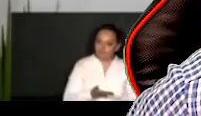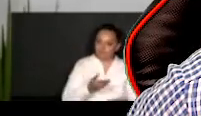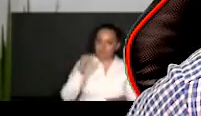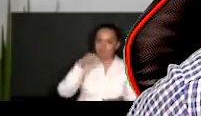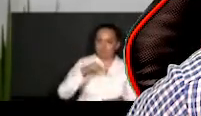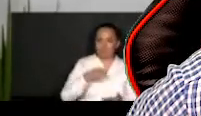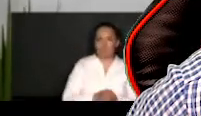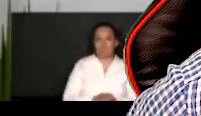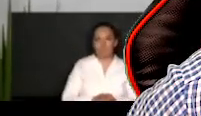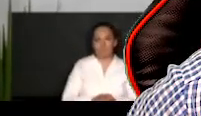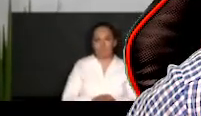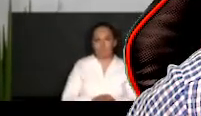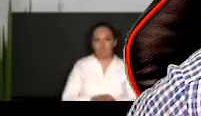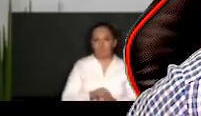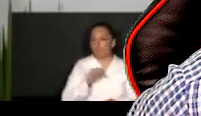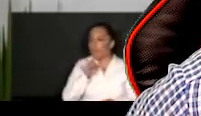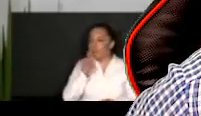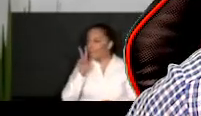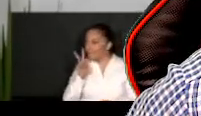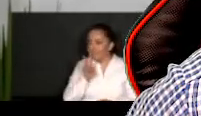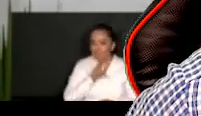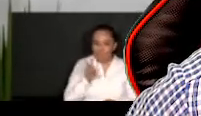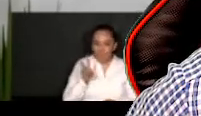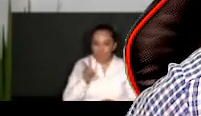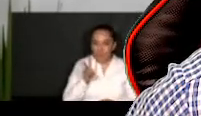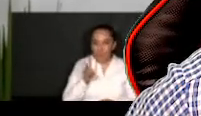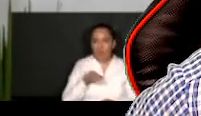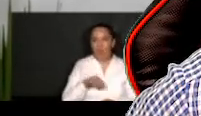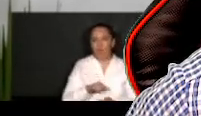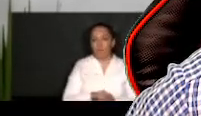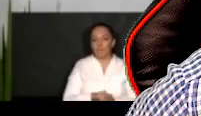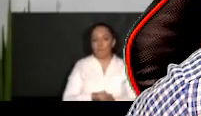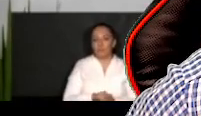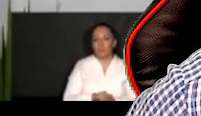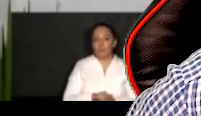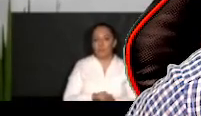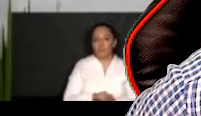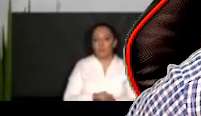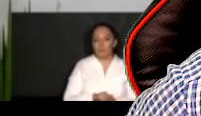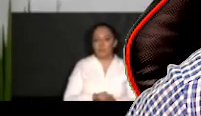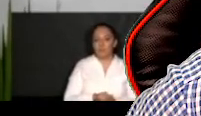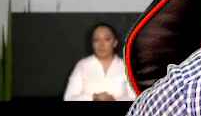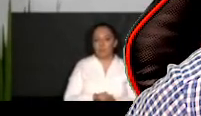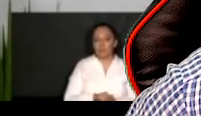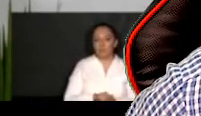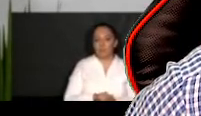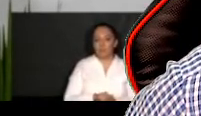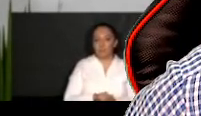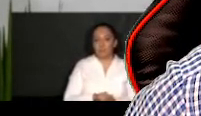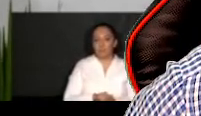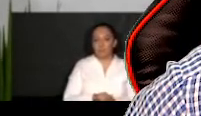Tengo acá, por el otro lado, esa era la parte técnica, la parte política. Viene,